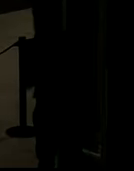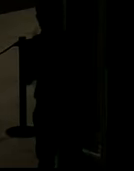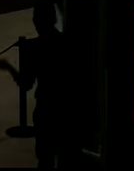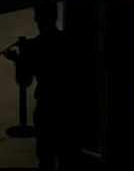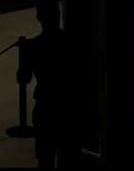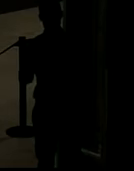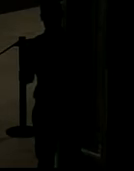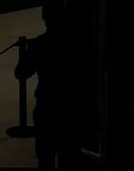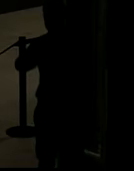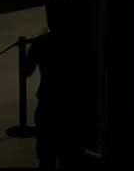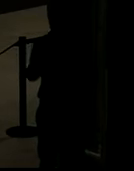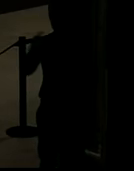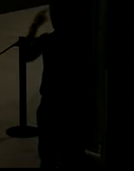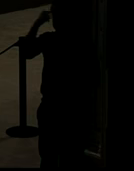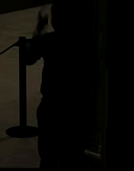no obsesionarse.